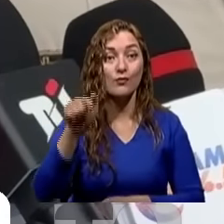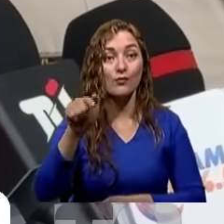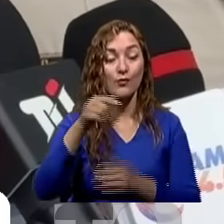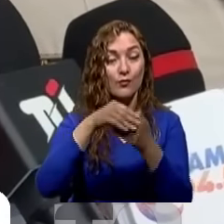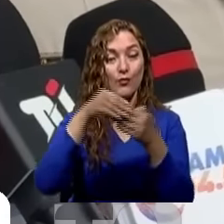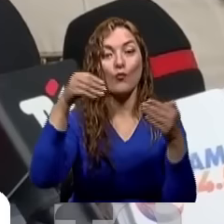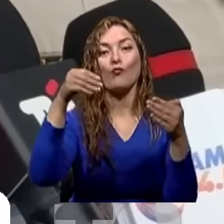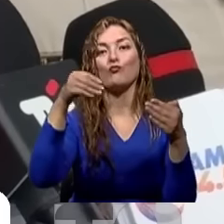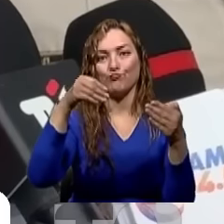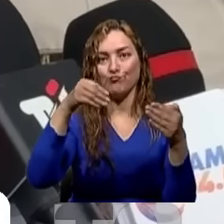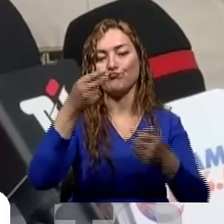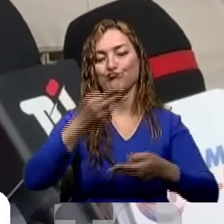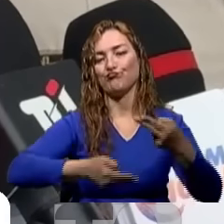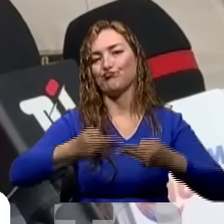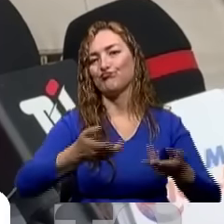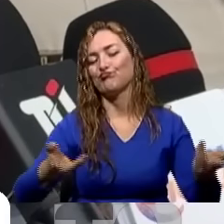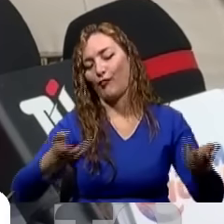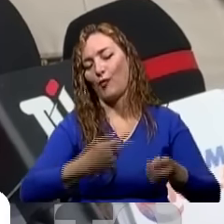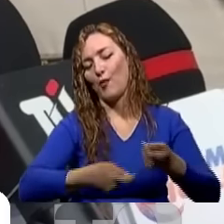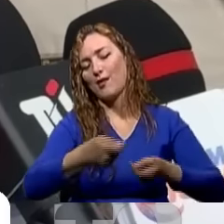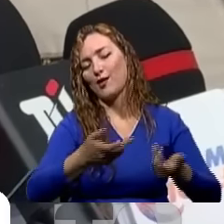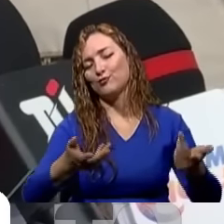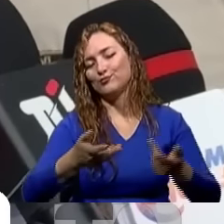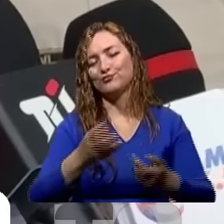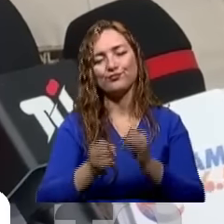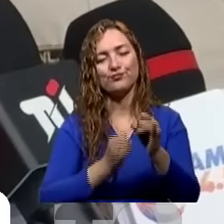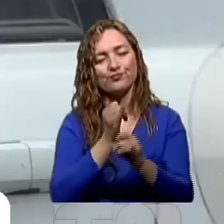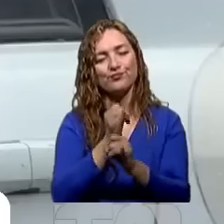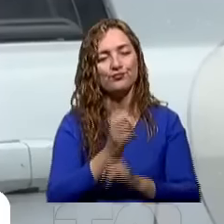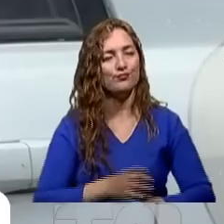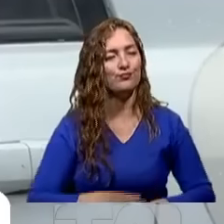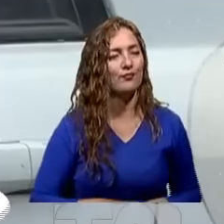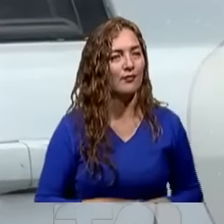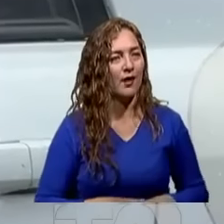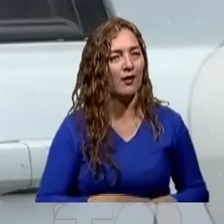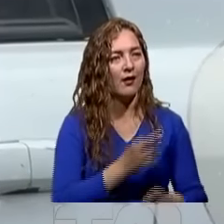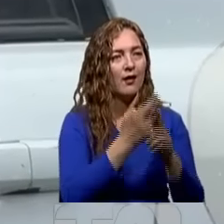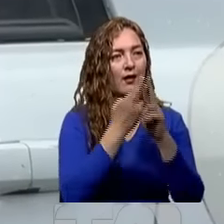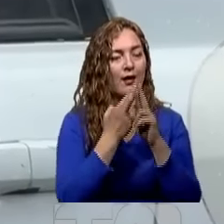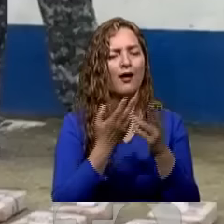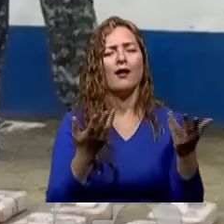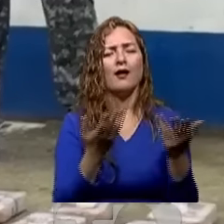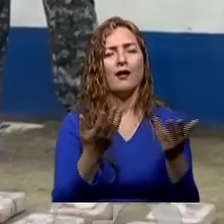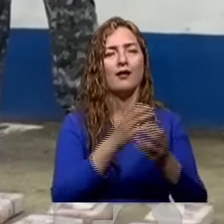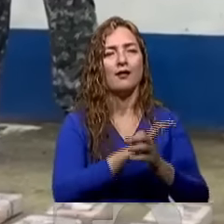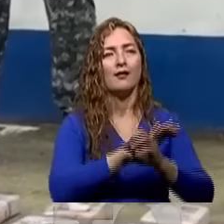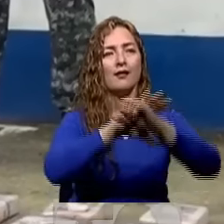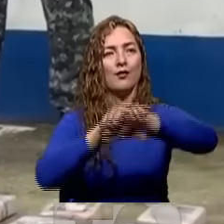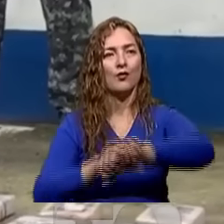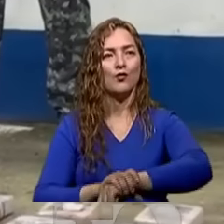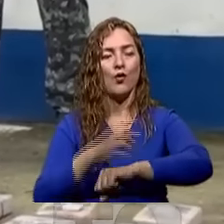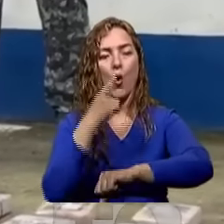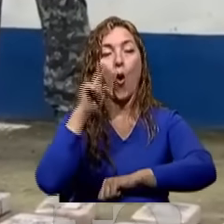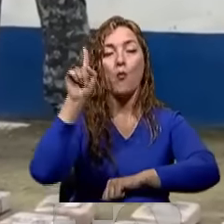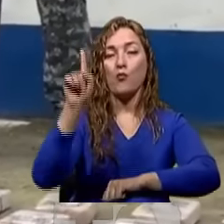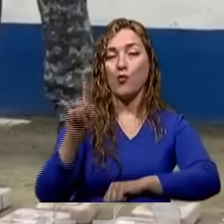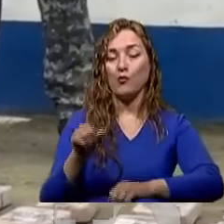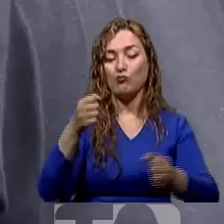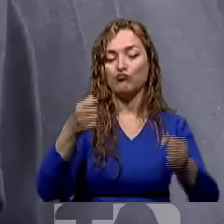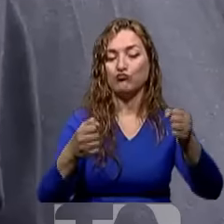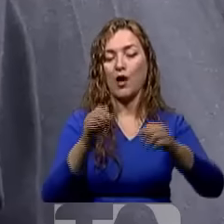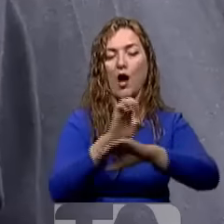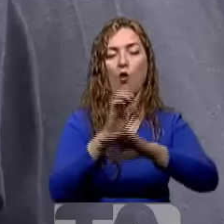$3.750.000 en la venta en el mercado internacional. Como resultado de esta intervención se logró la aprehensión de un ciudadano de